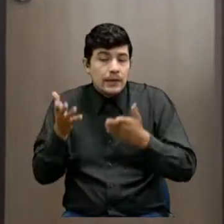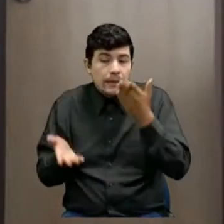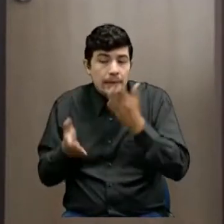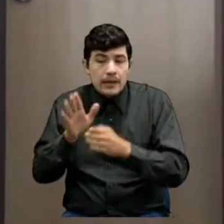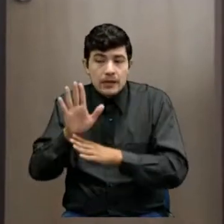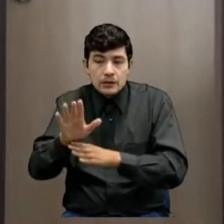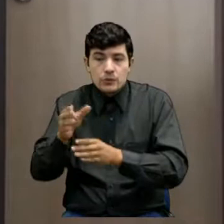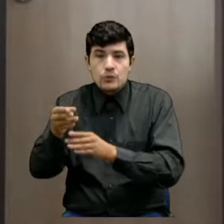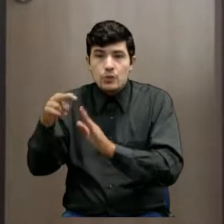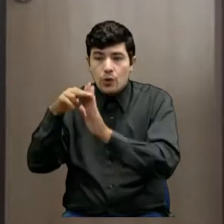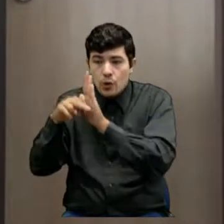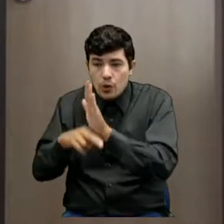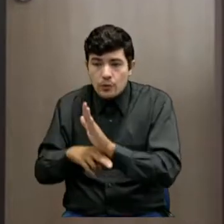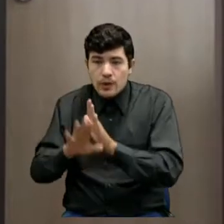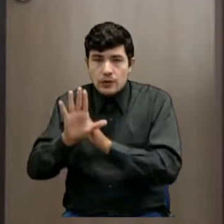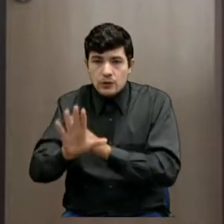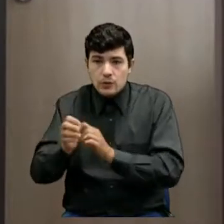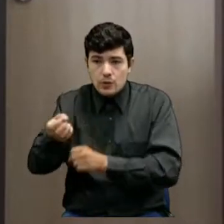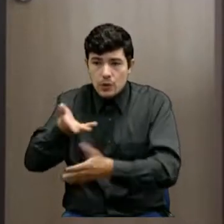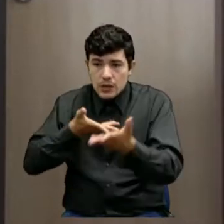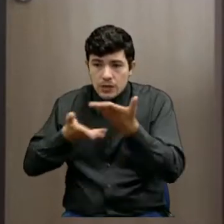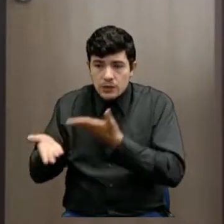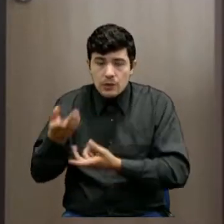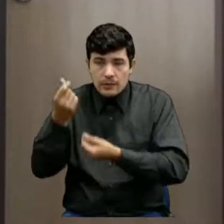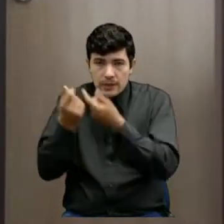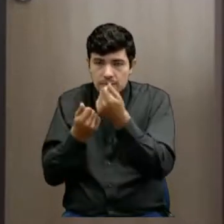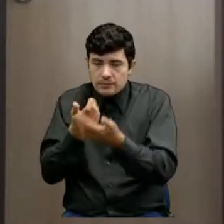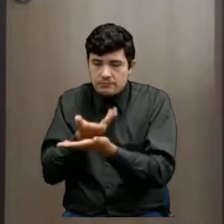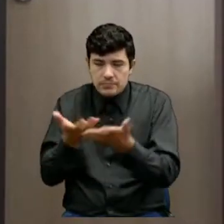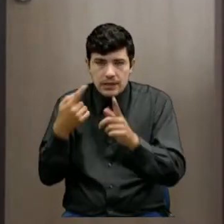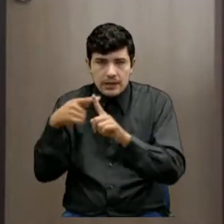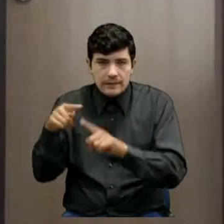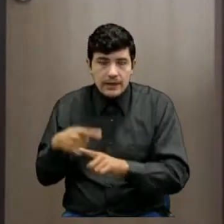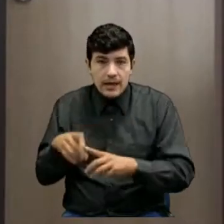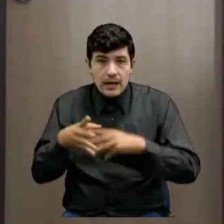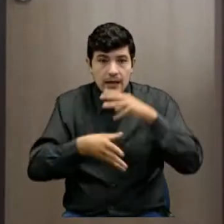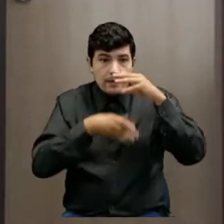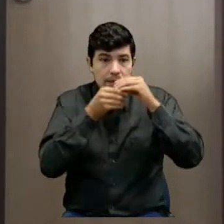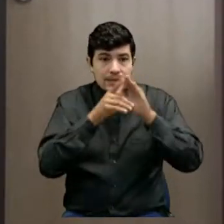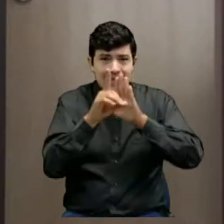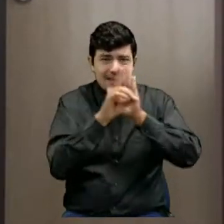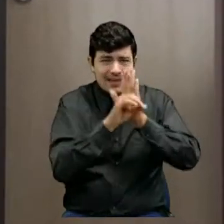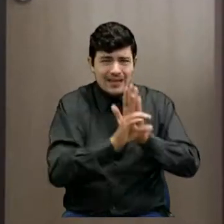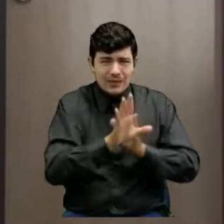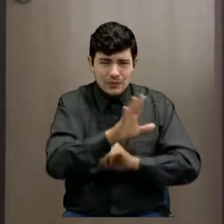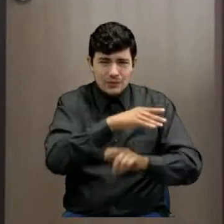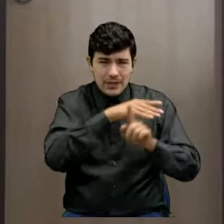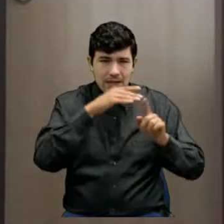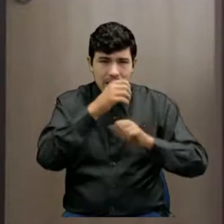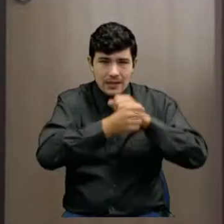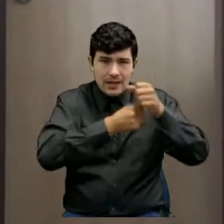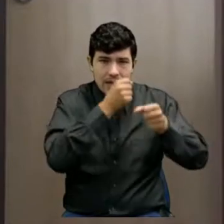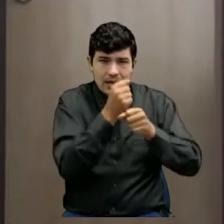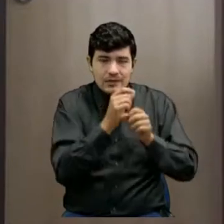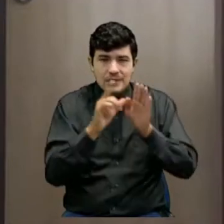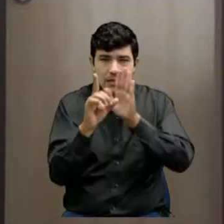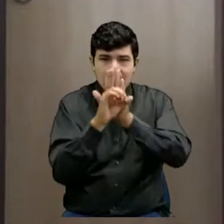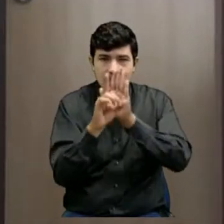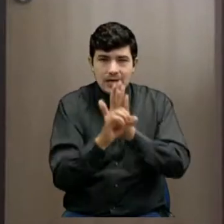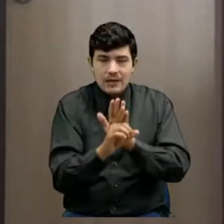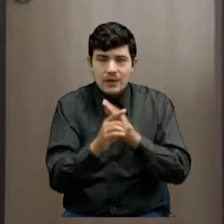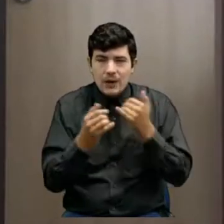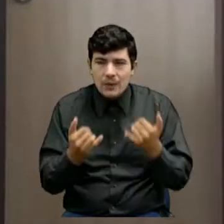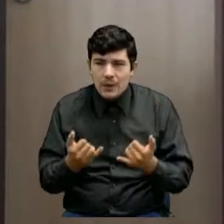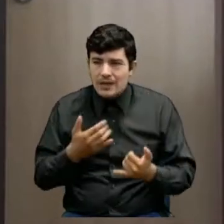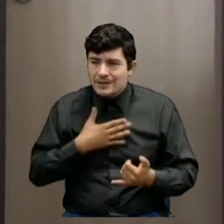acuerdo a sus condiciones presupuestales. Y el decreto de mitad de año, el decreto que no